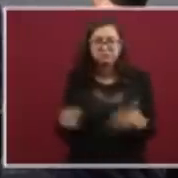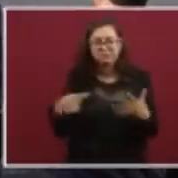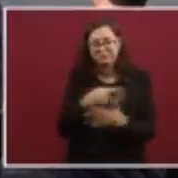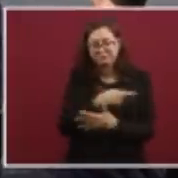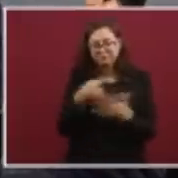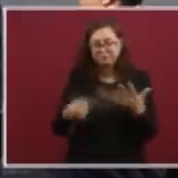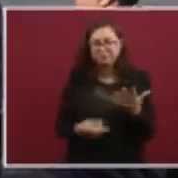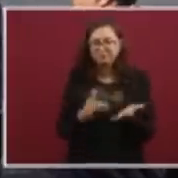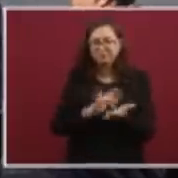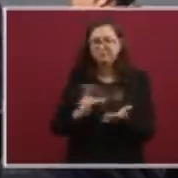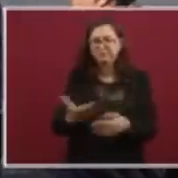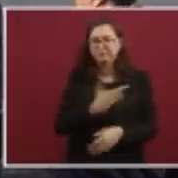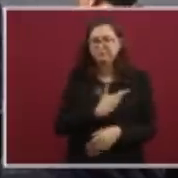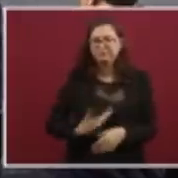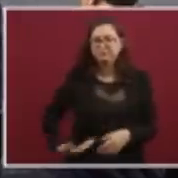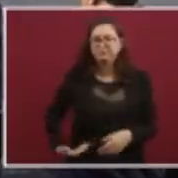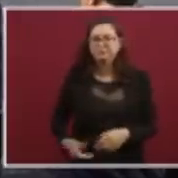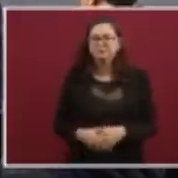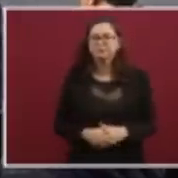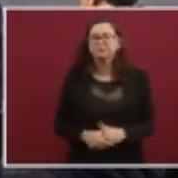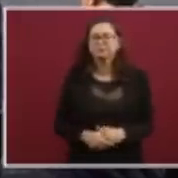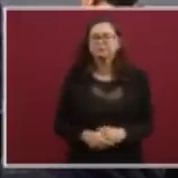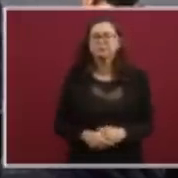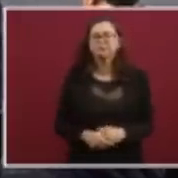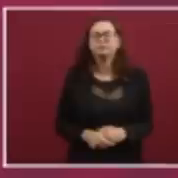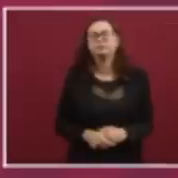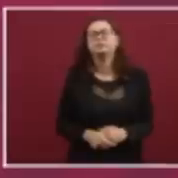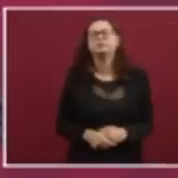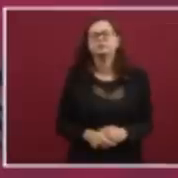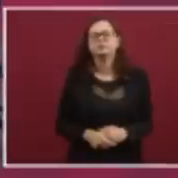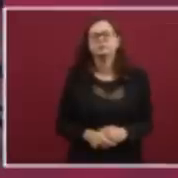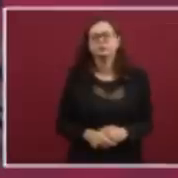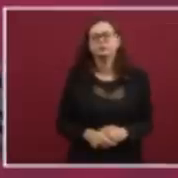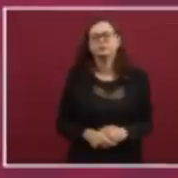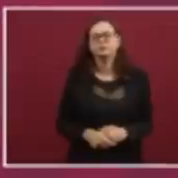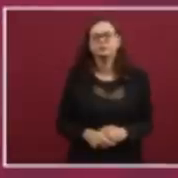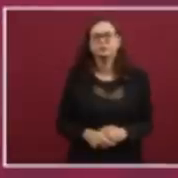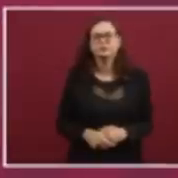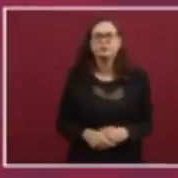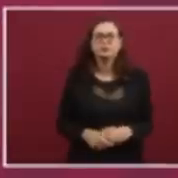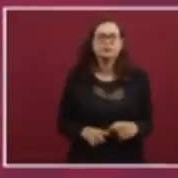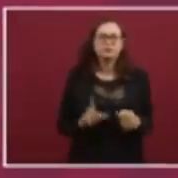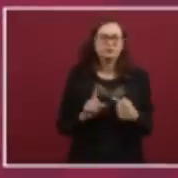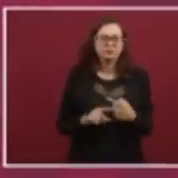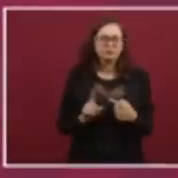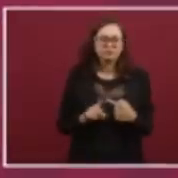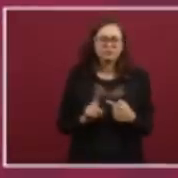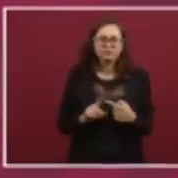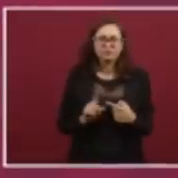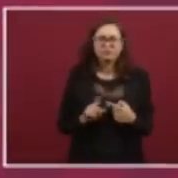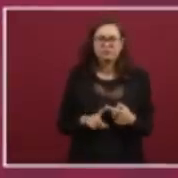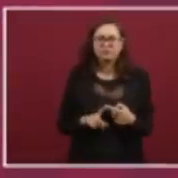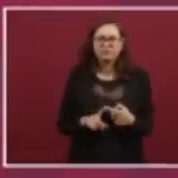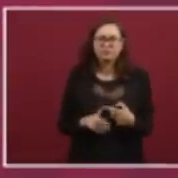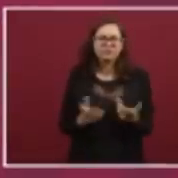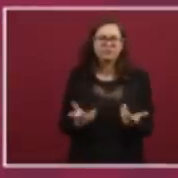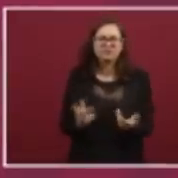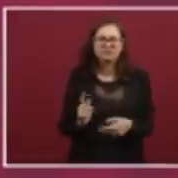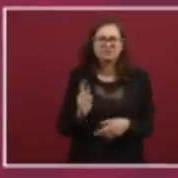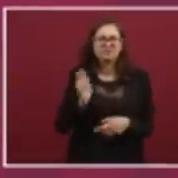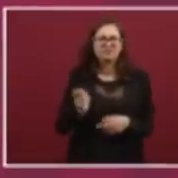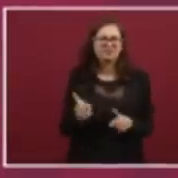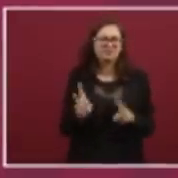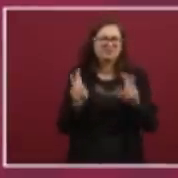preguntas. Gracias, presidente. Sí, mire, acerca de lo primero, pues tiene que ver con la